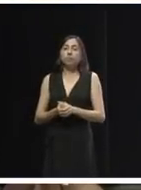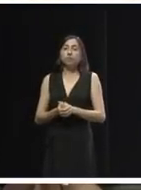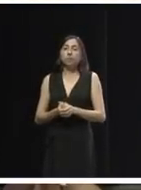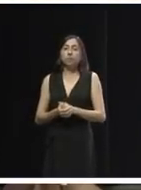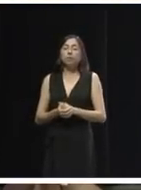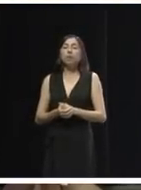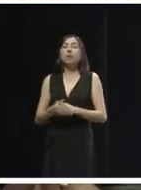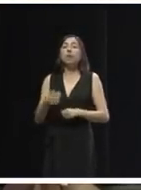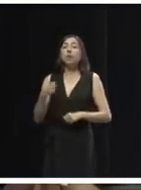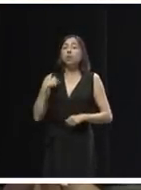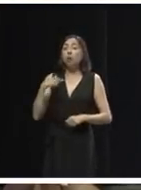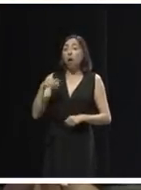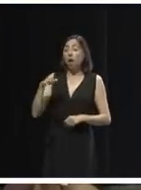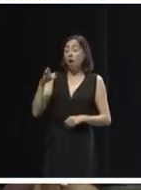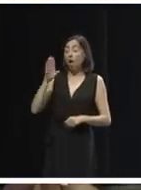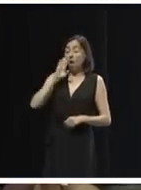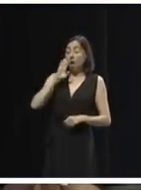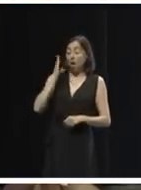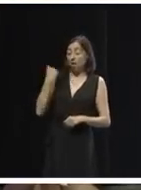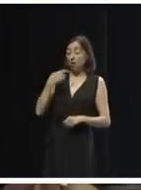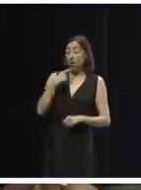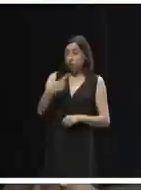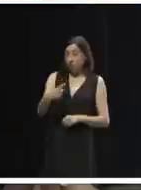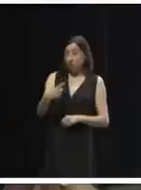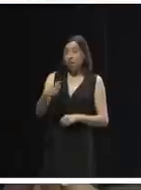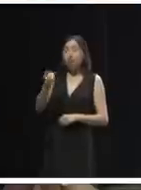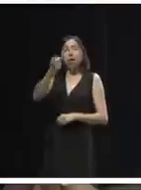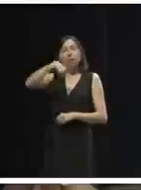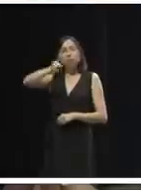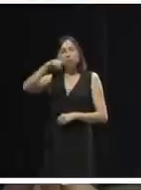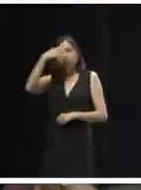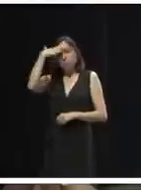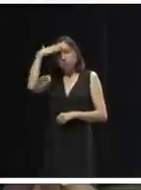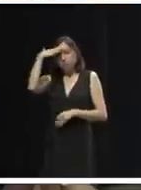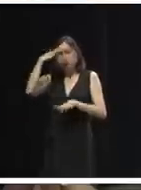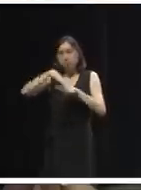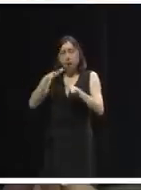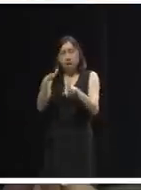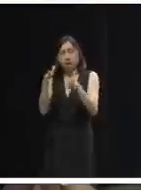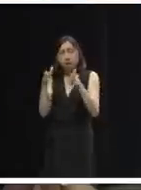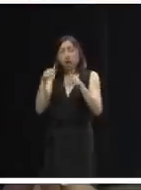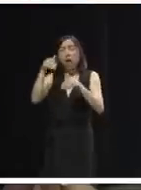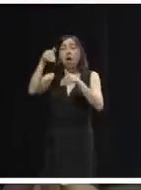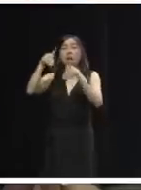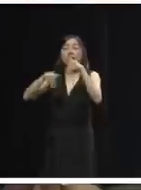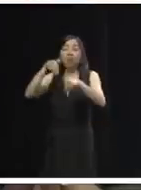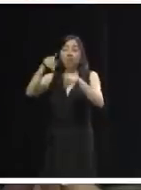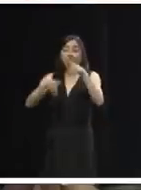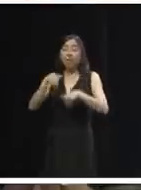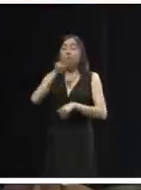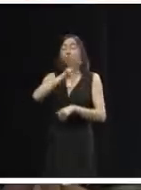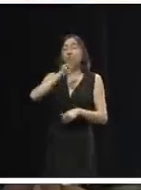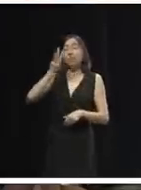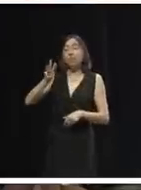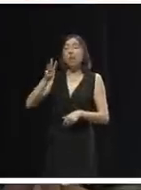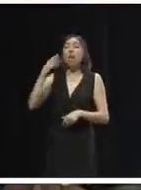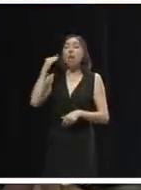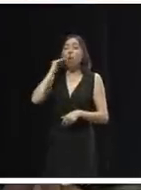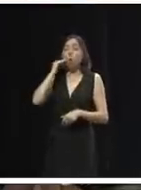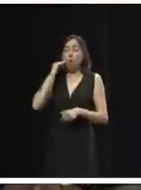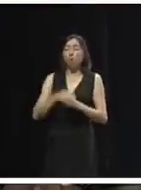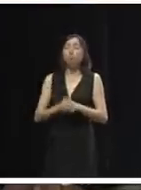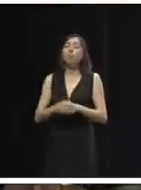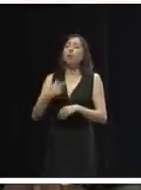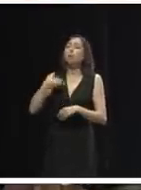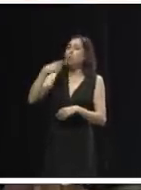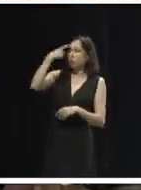Y os dije antes que sois claves para ganar las elecciones el 23 de julio. Yo sé